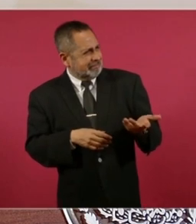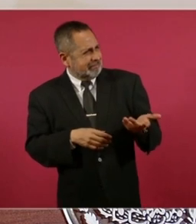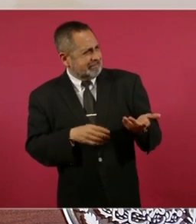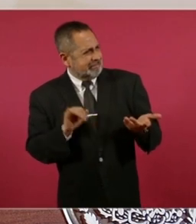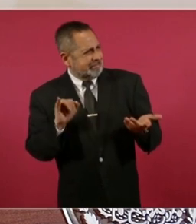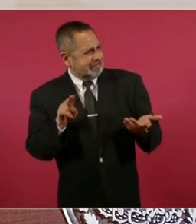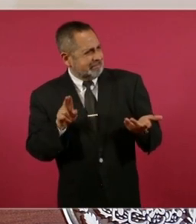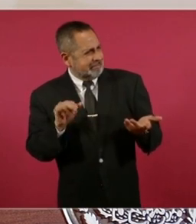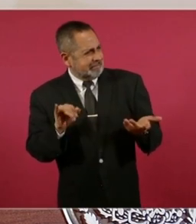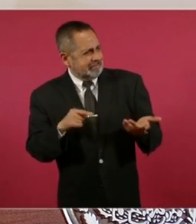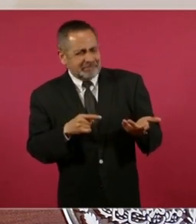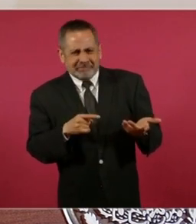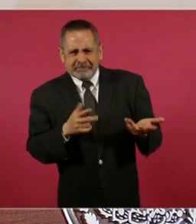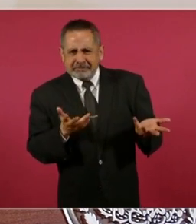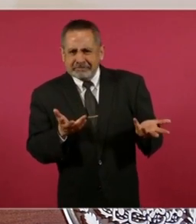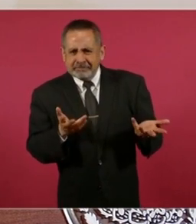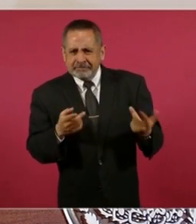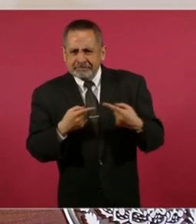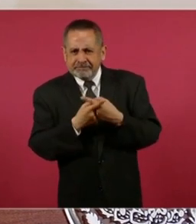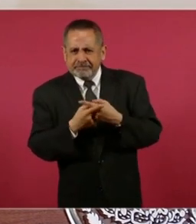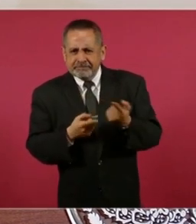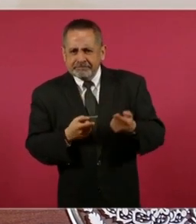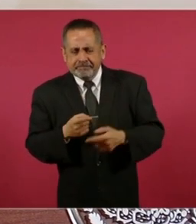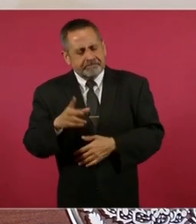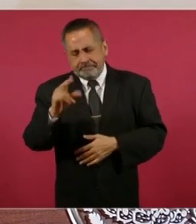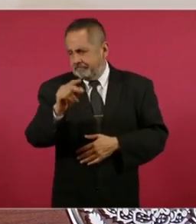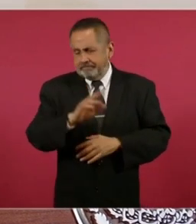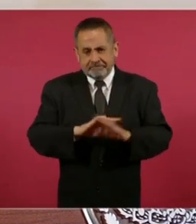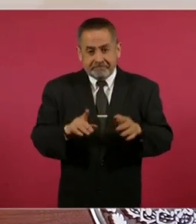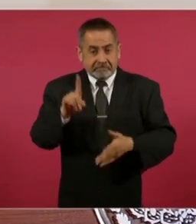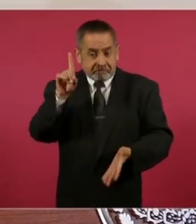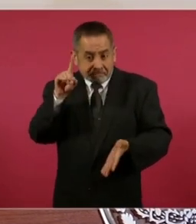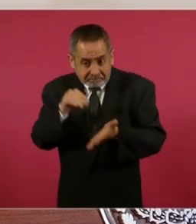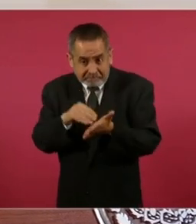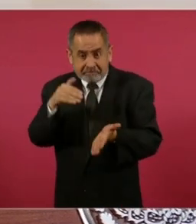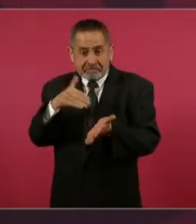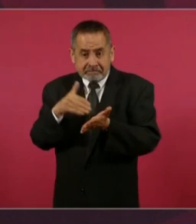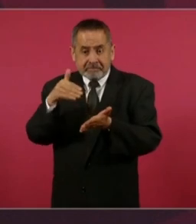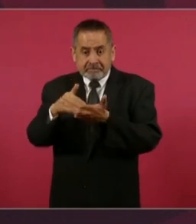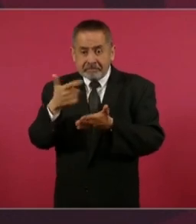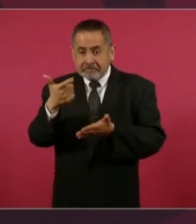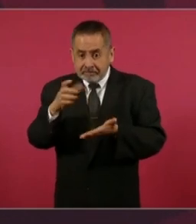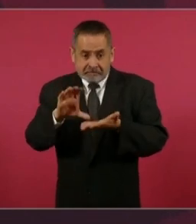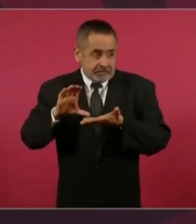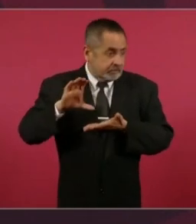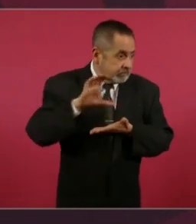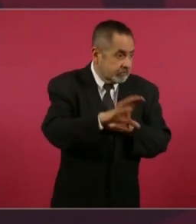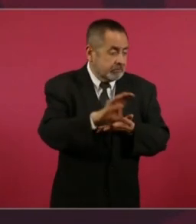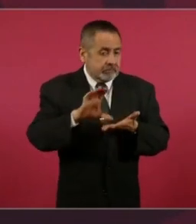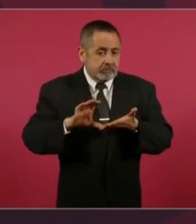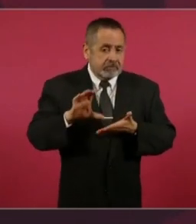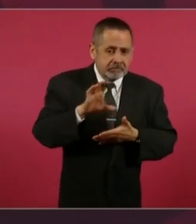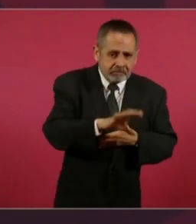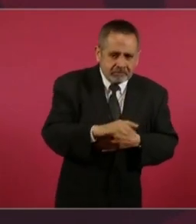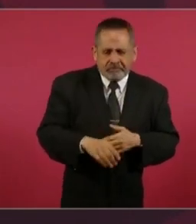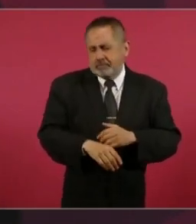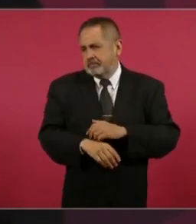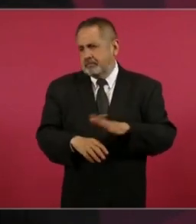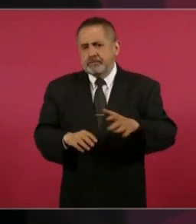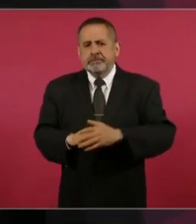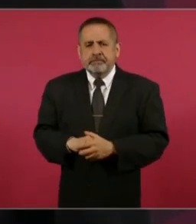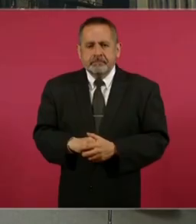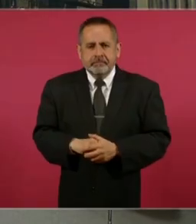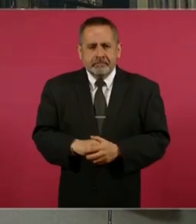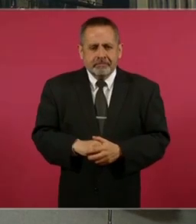información entonces no mil millones de pesos Por qué no pones